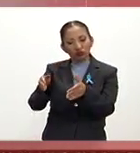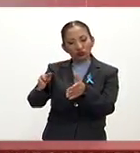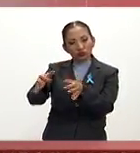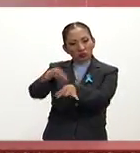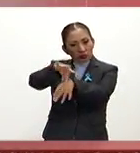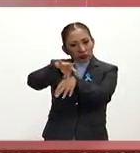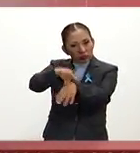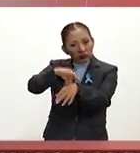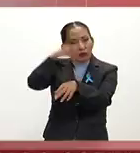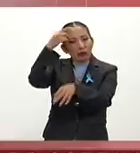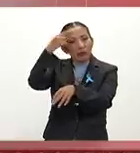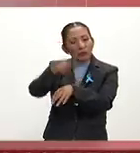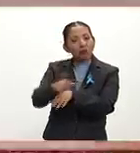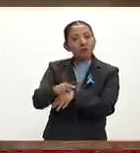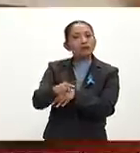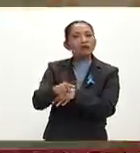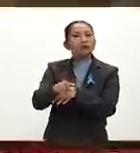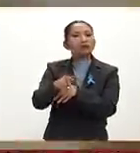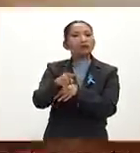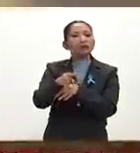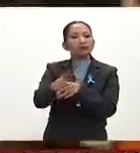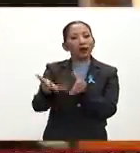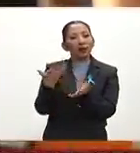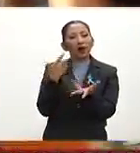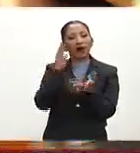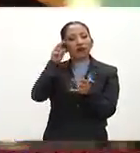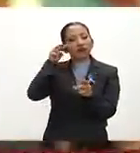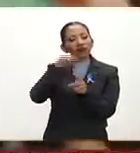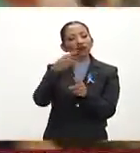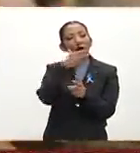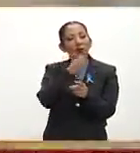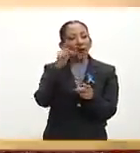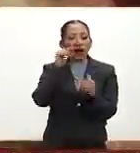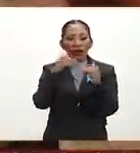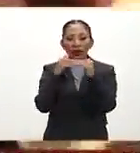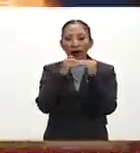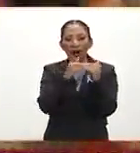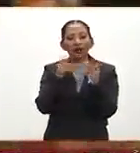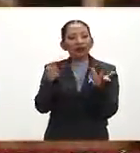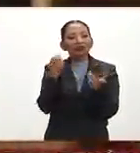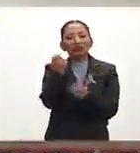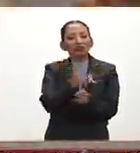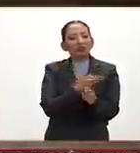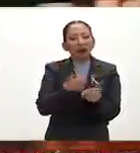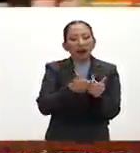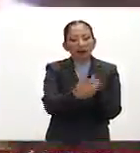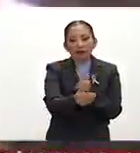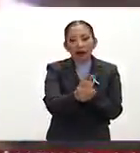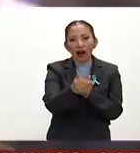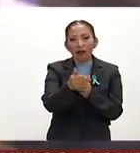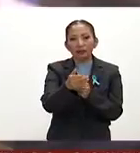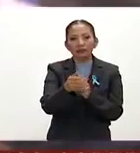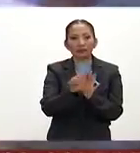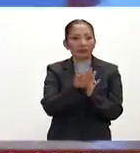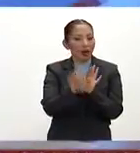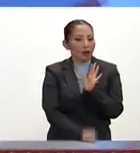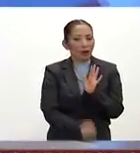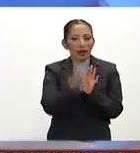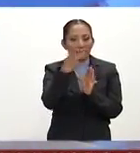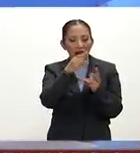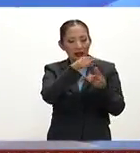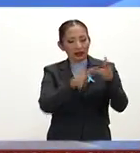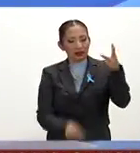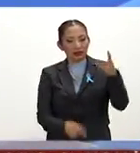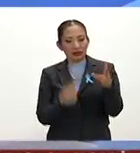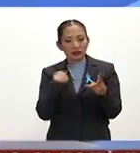sustantivo para incluir la perspectiva de género. ¿Cómo estamos justamente, digamos, en los tres